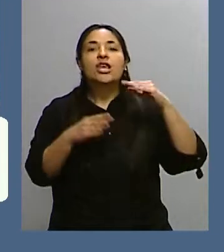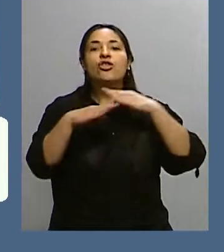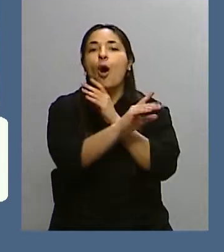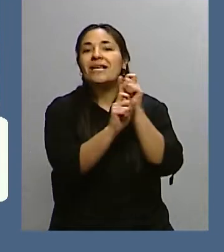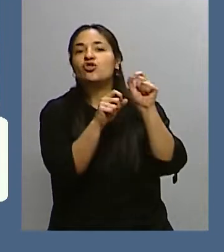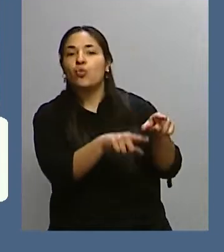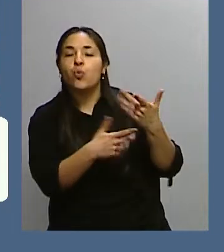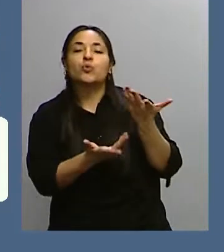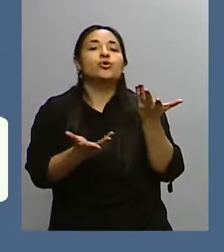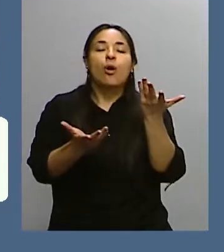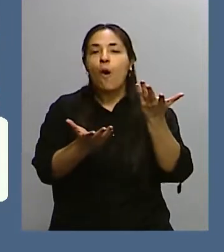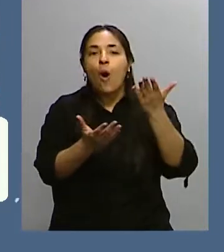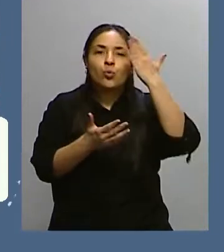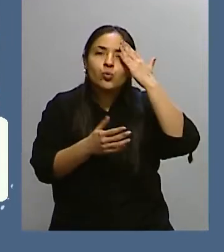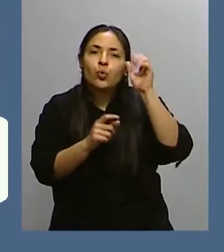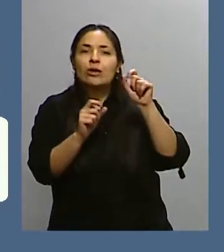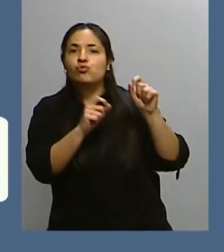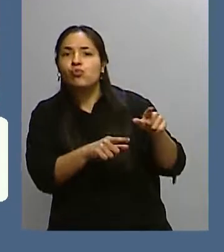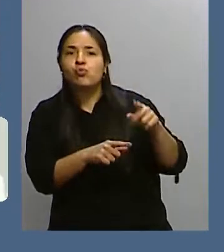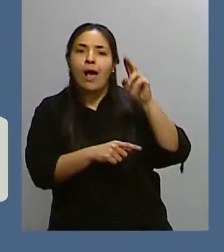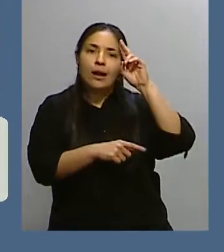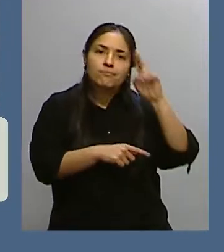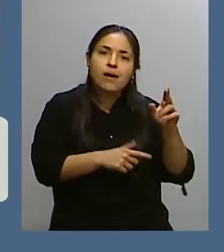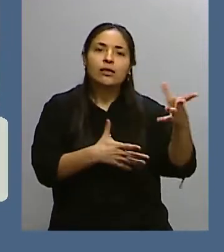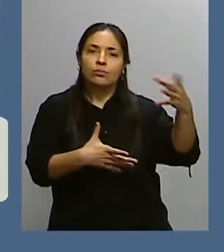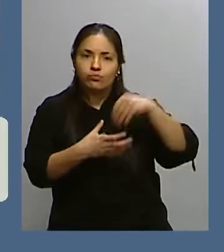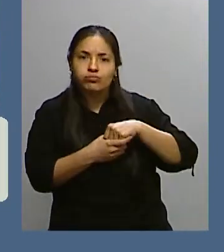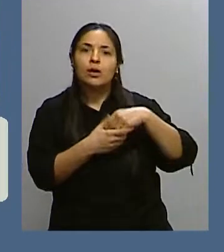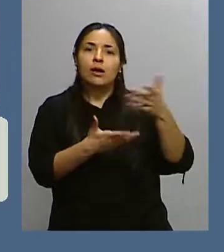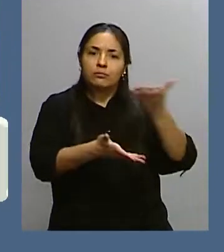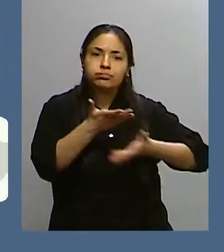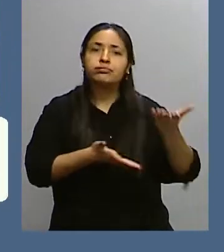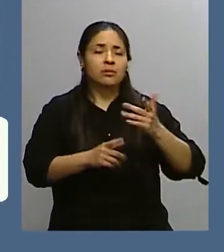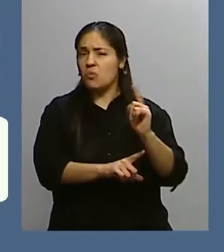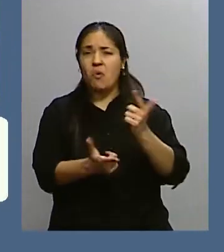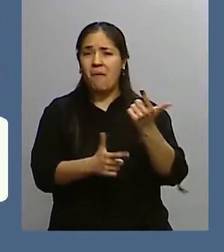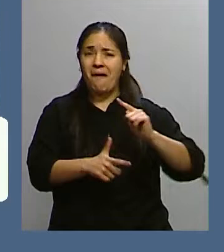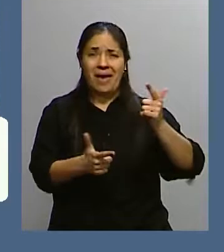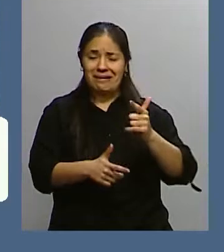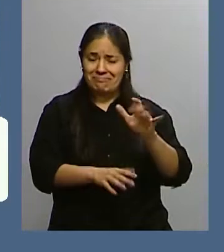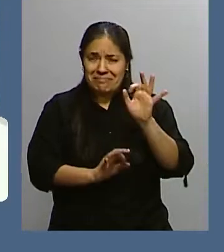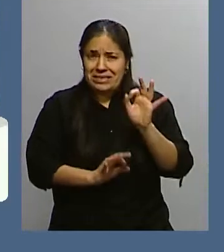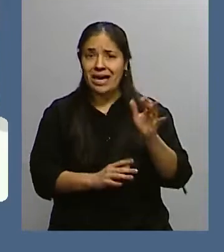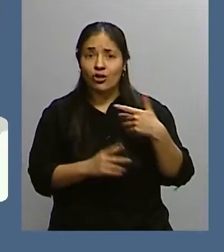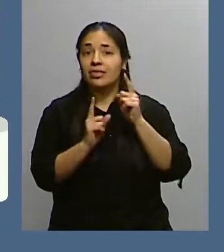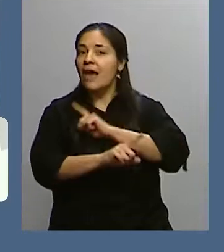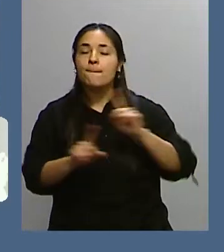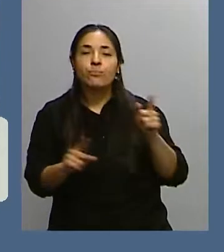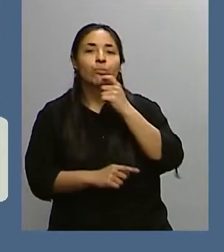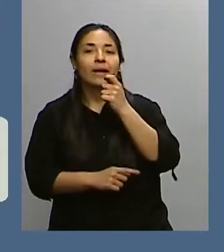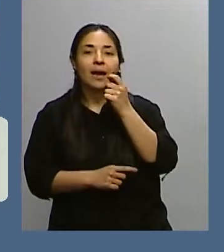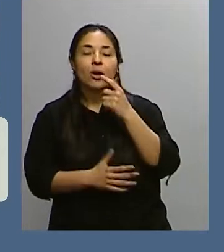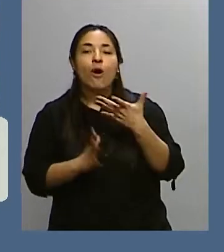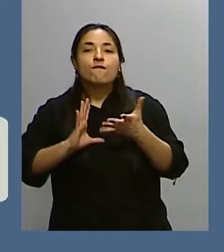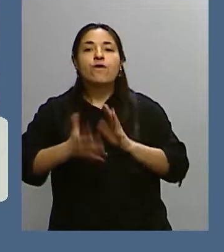una protección de las identidades culturales y los conocimientos tradicionales, ni un reconocimiento de los sistemas de salud y